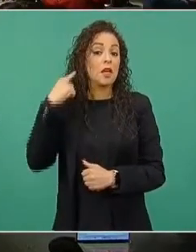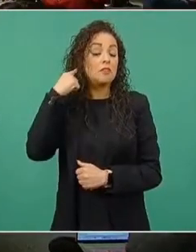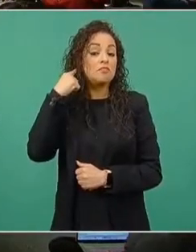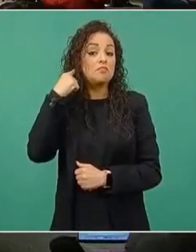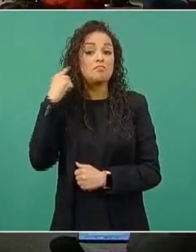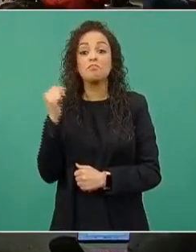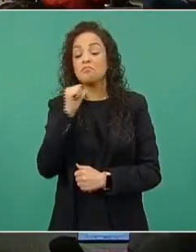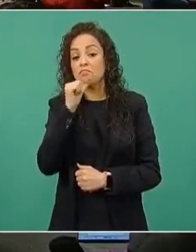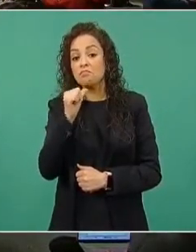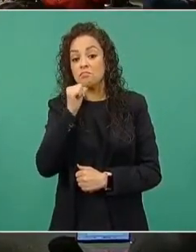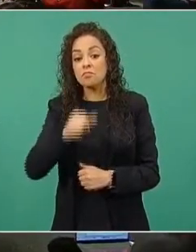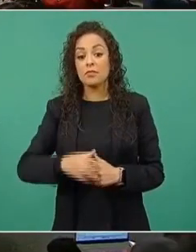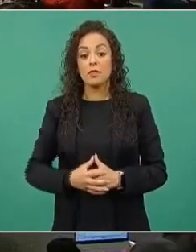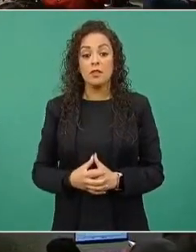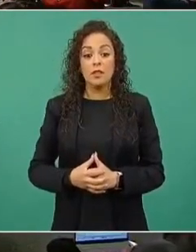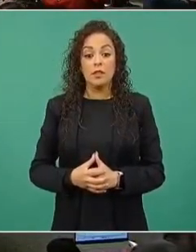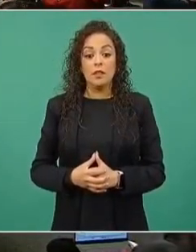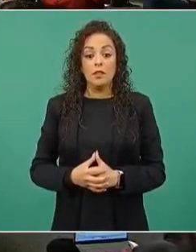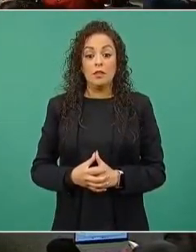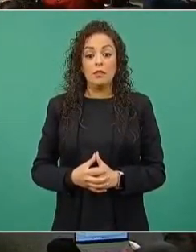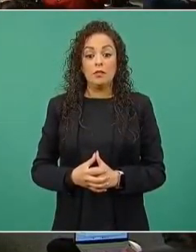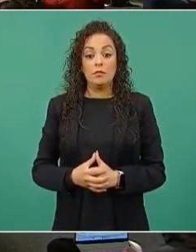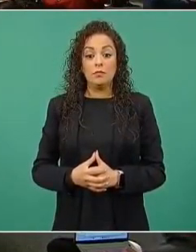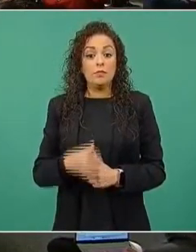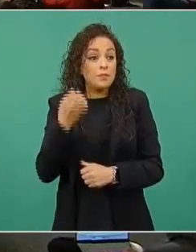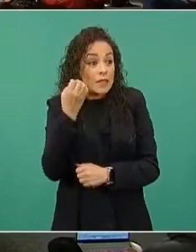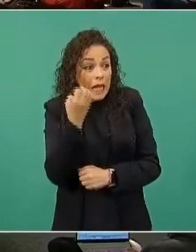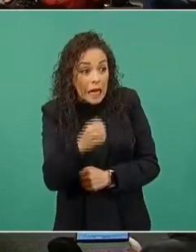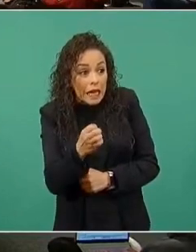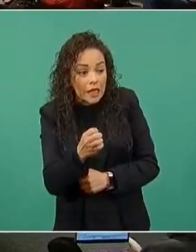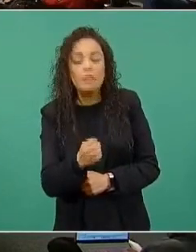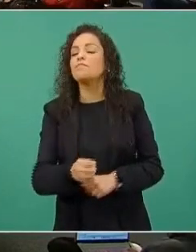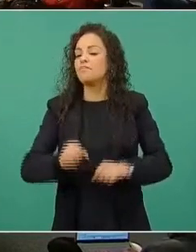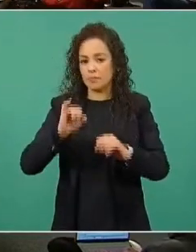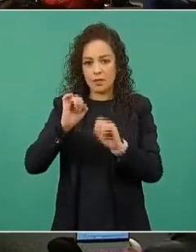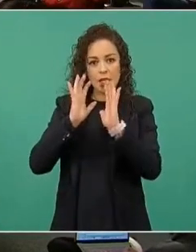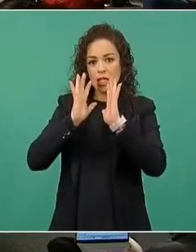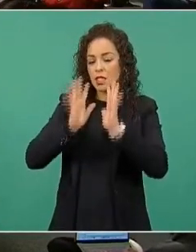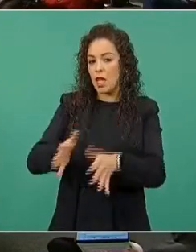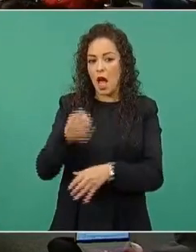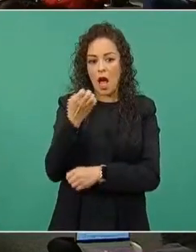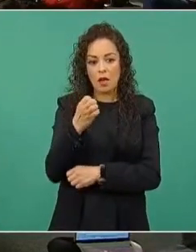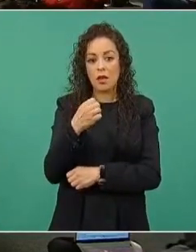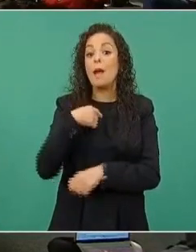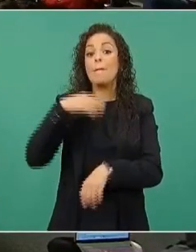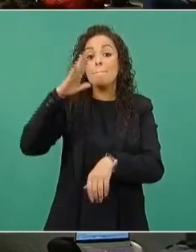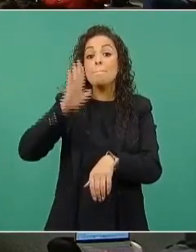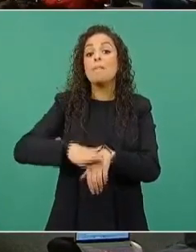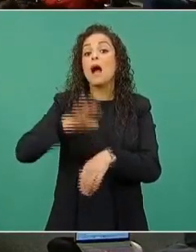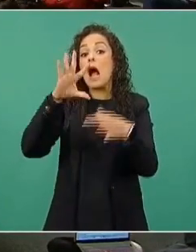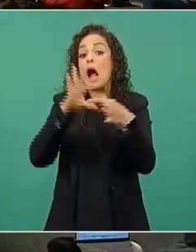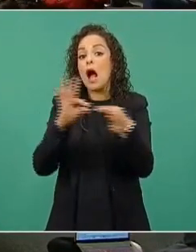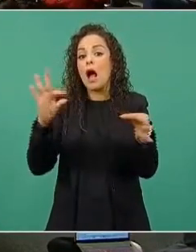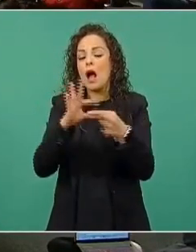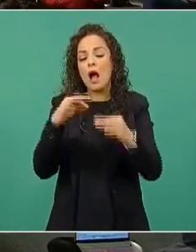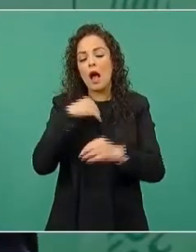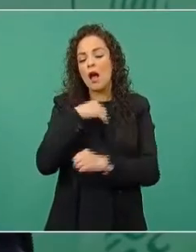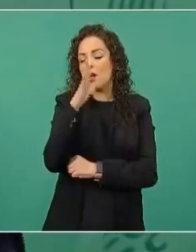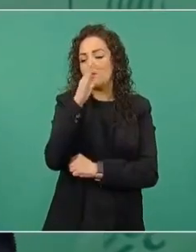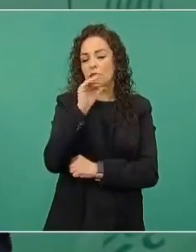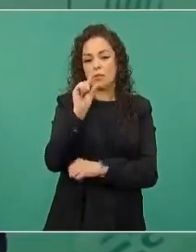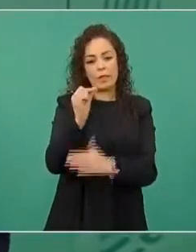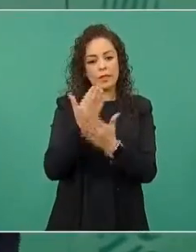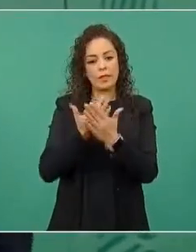En enero. Ya, en enero. No puedo decir más porque no vaya a salir ahora